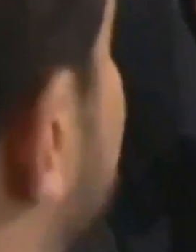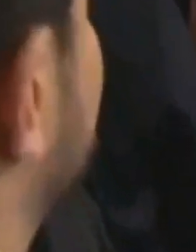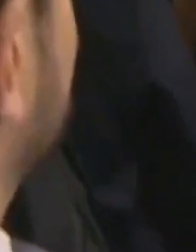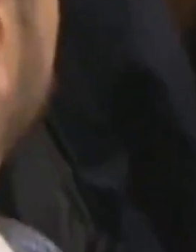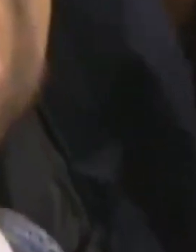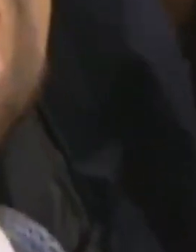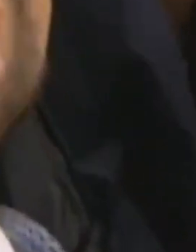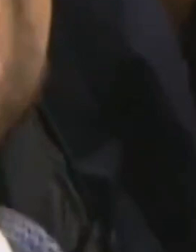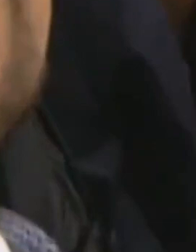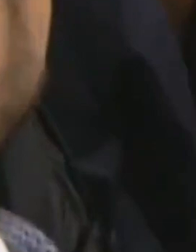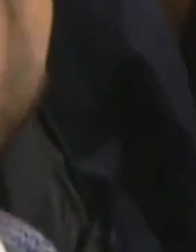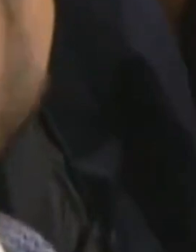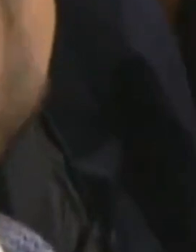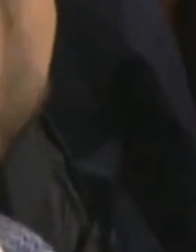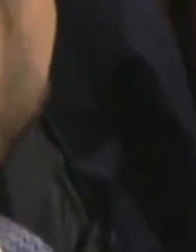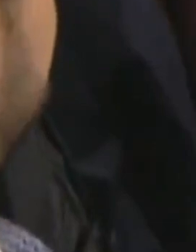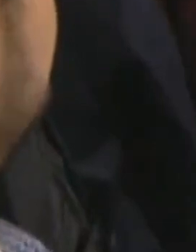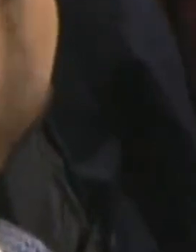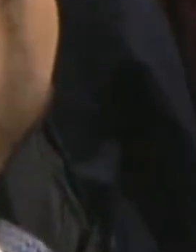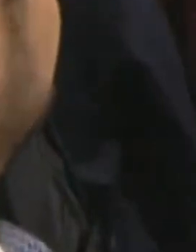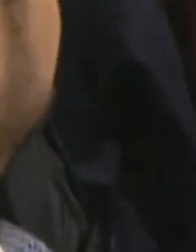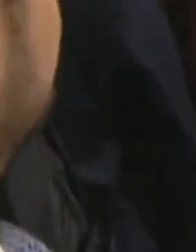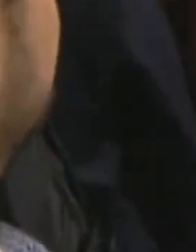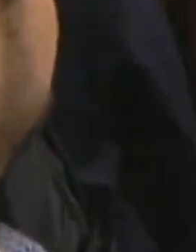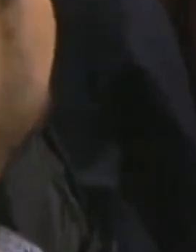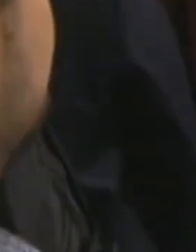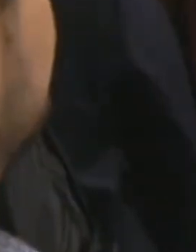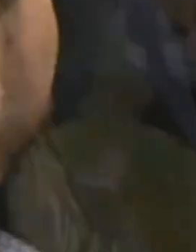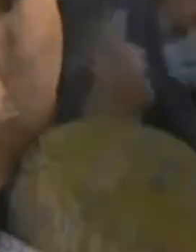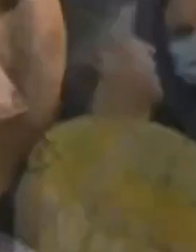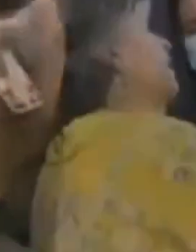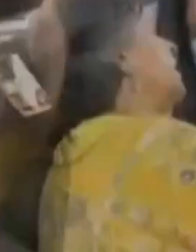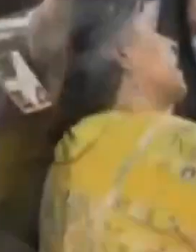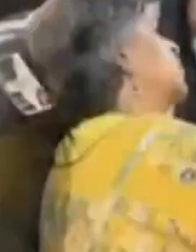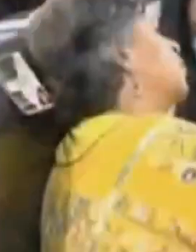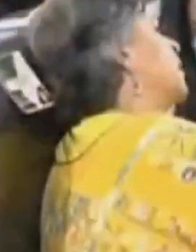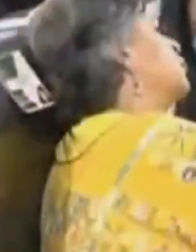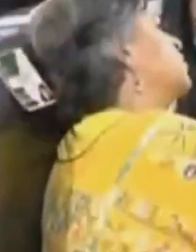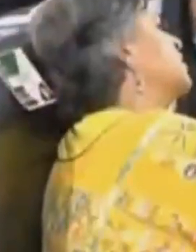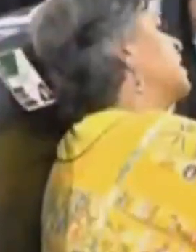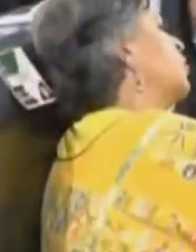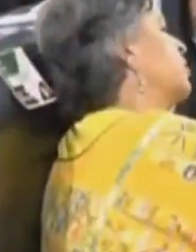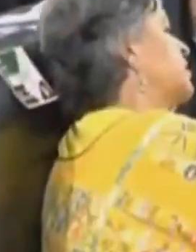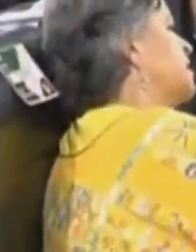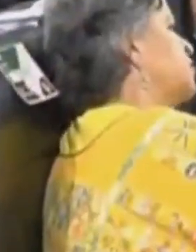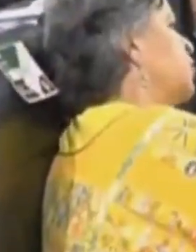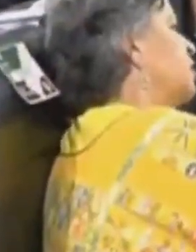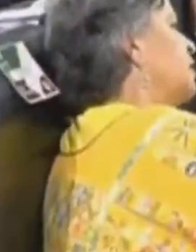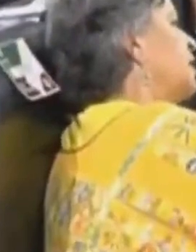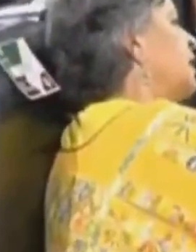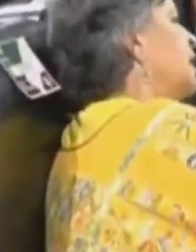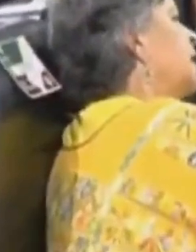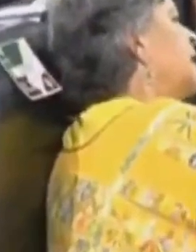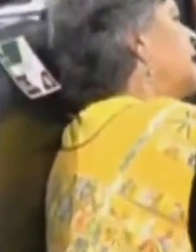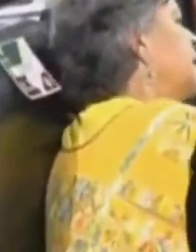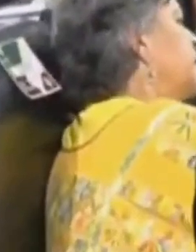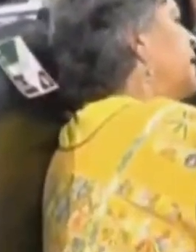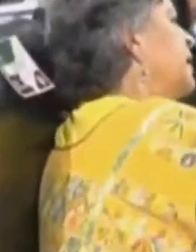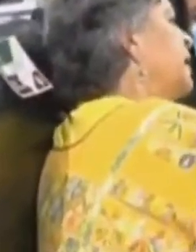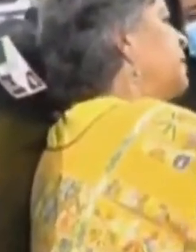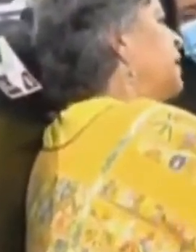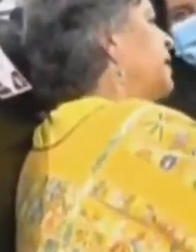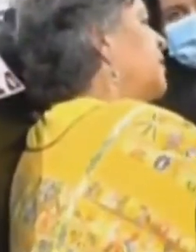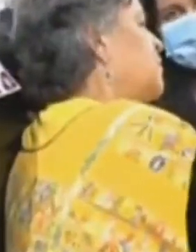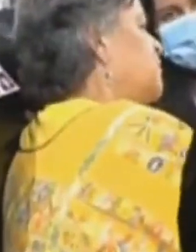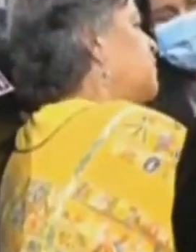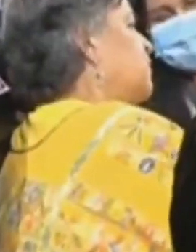le mostramos imágenes sin duda de lo que está ocurriendo en el patio central. Aquí observamos, aparte de los